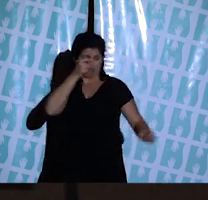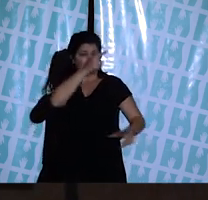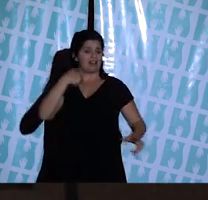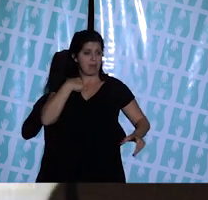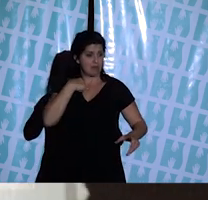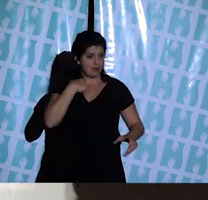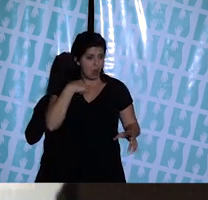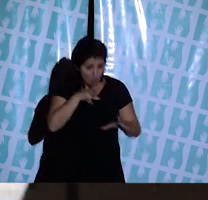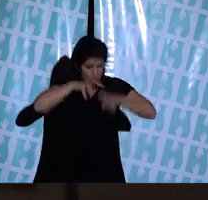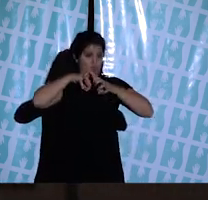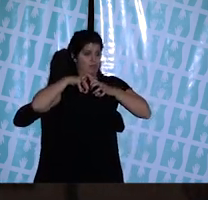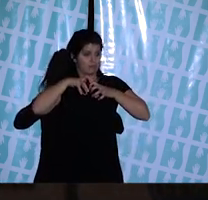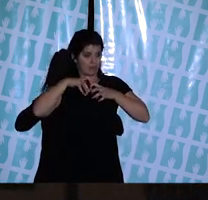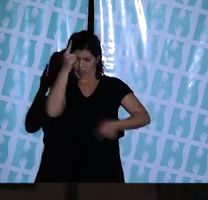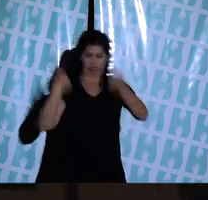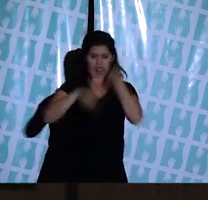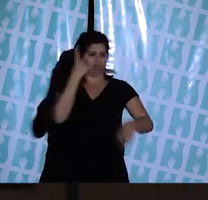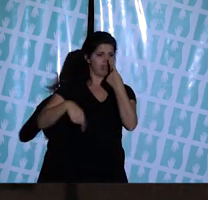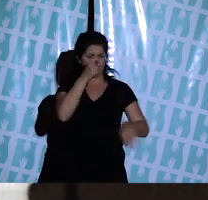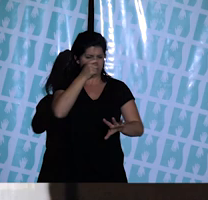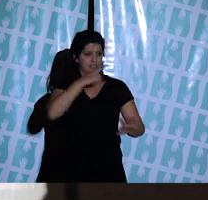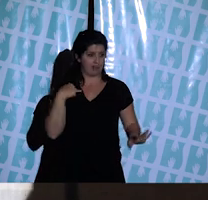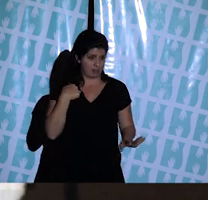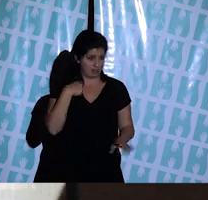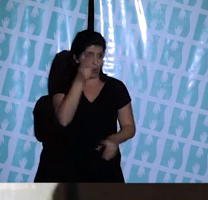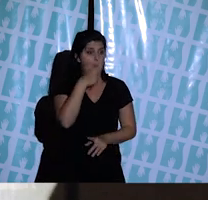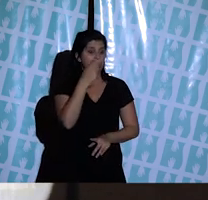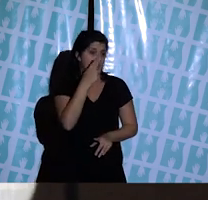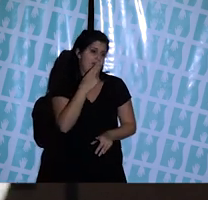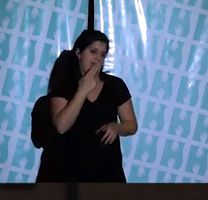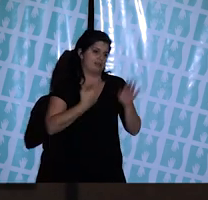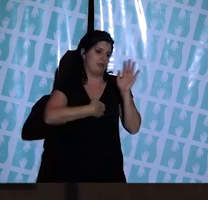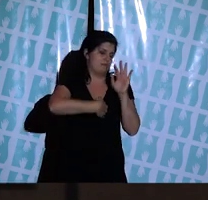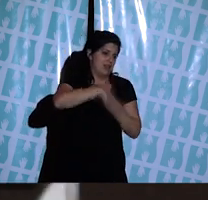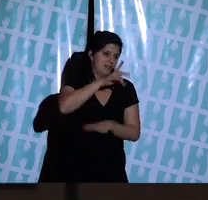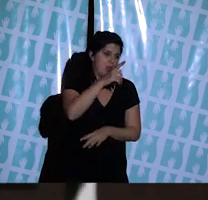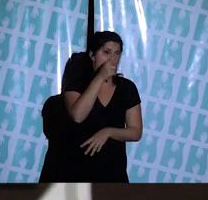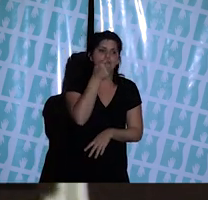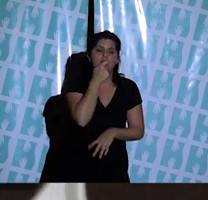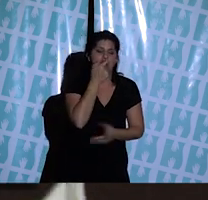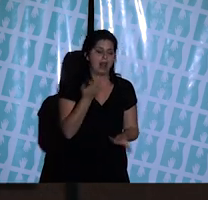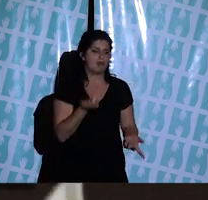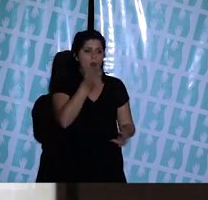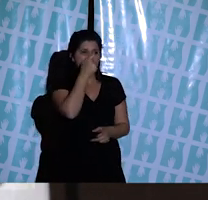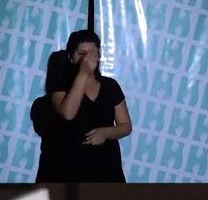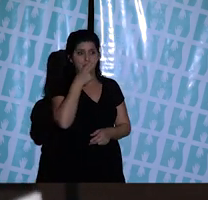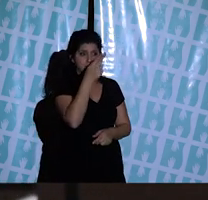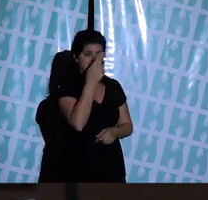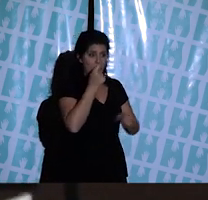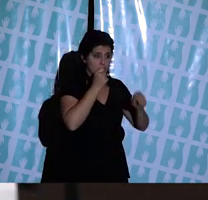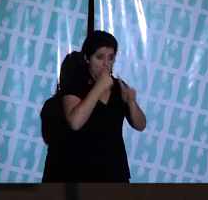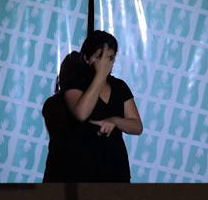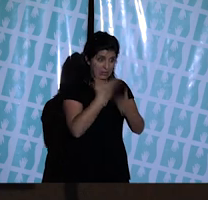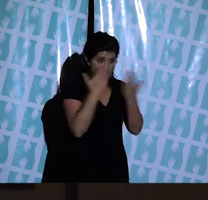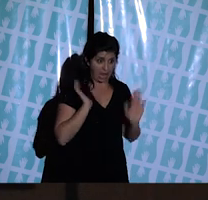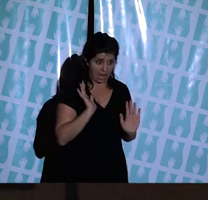el aprendizaje que les dije. En el caso del tabaquismo, además, se fuman 20 cigarrillos por día y cada cigarrillo tiene o 20 o más